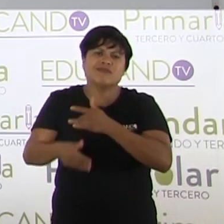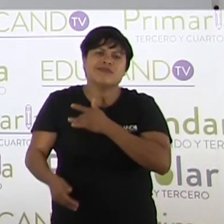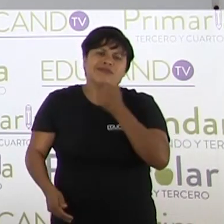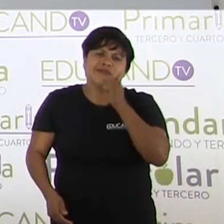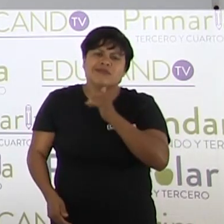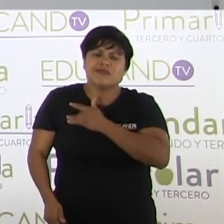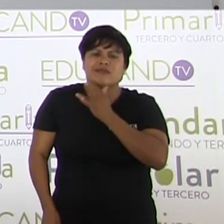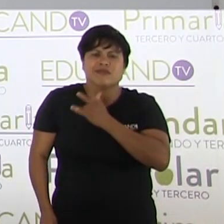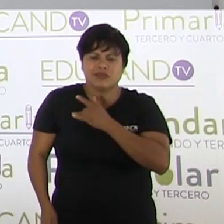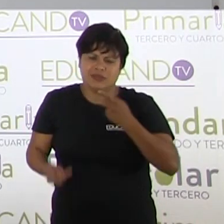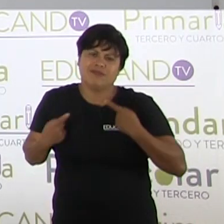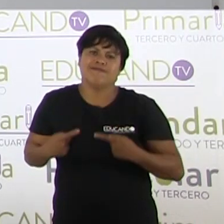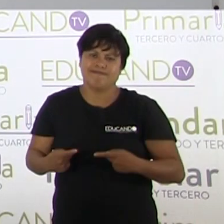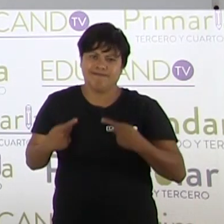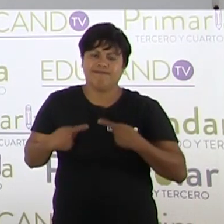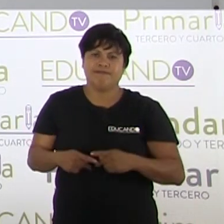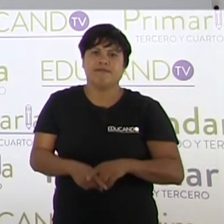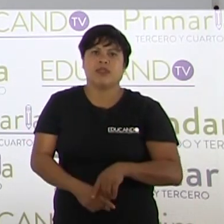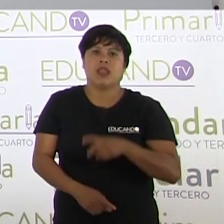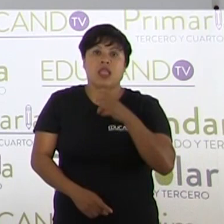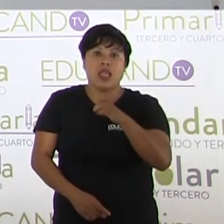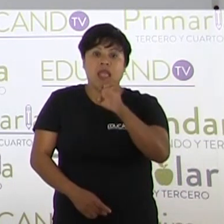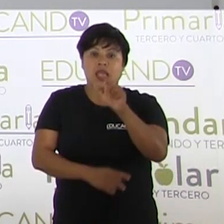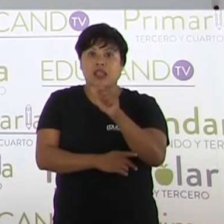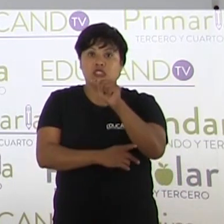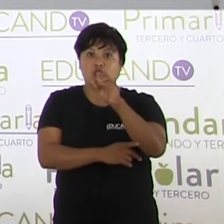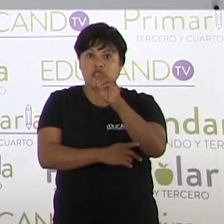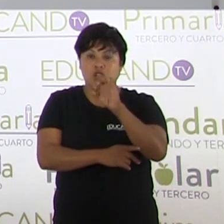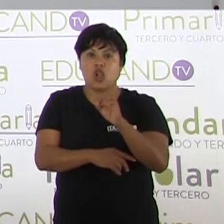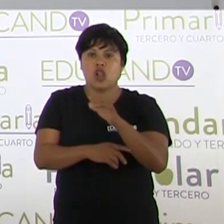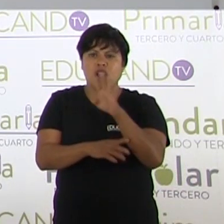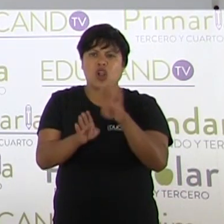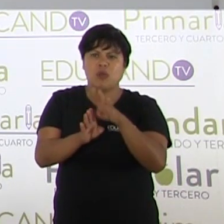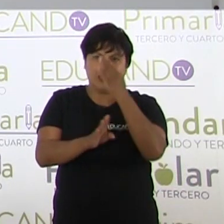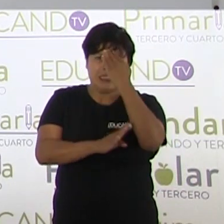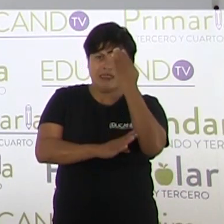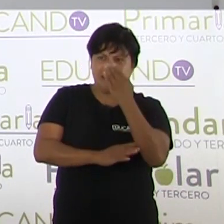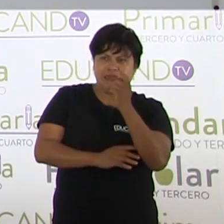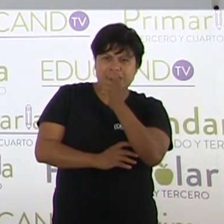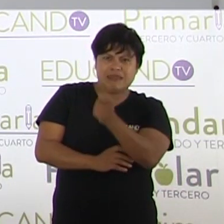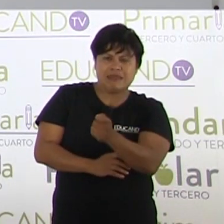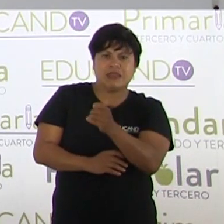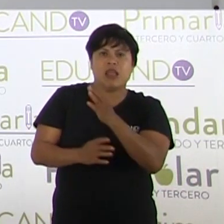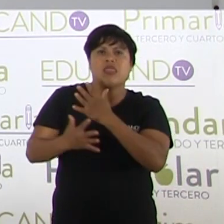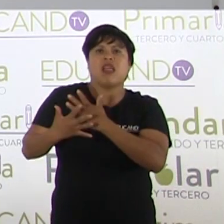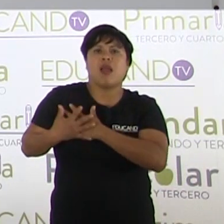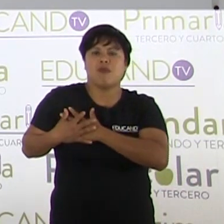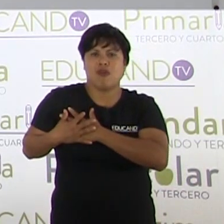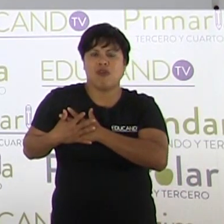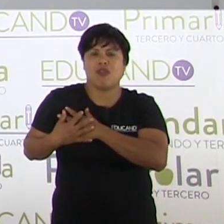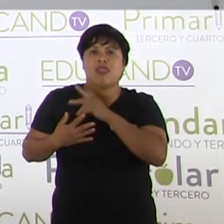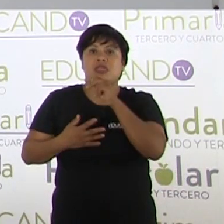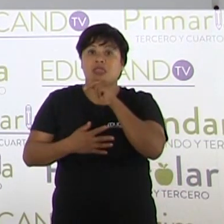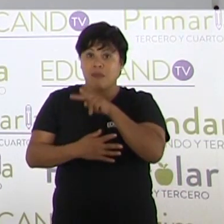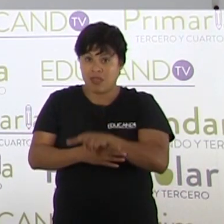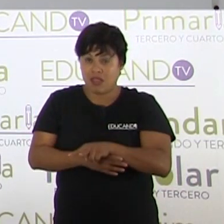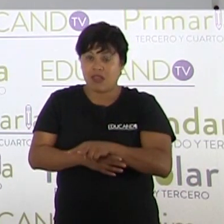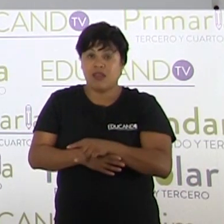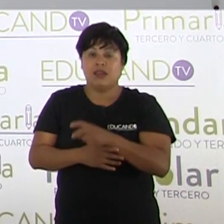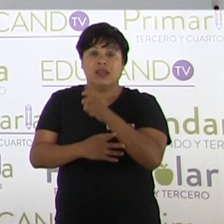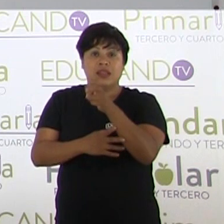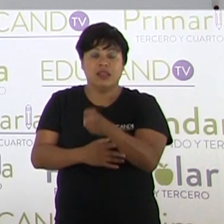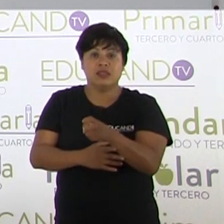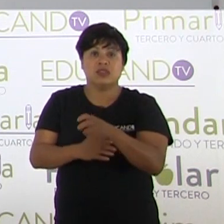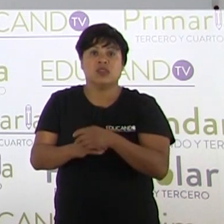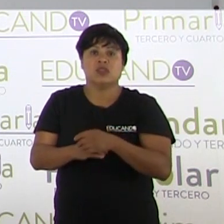los seres humanos. Y lo exótico, pues ya lo explicábamos. En el amor también se